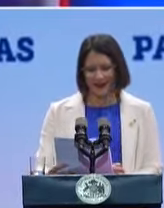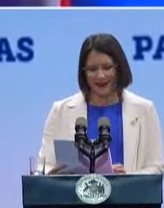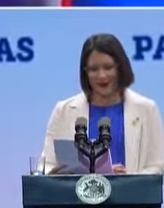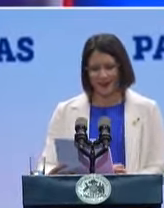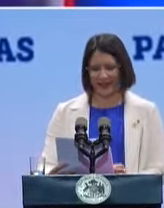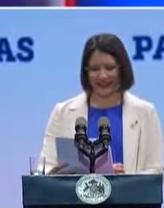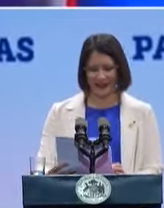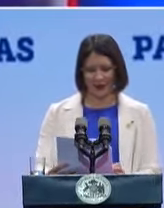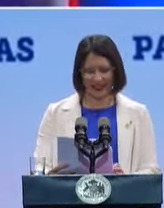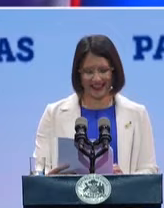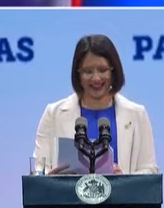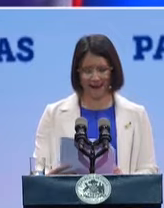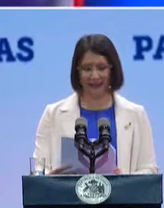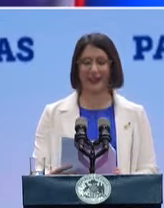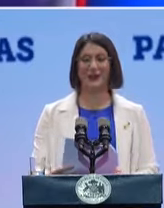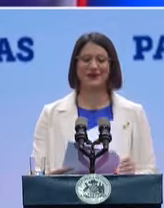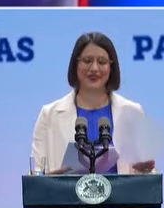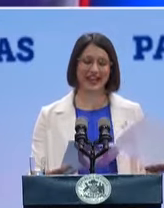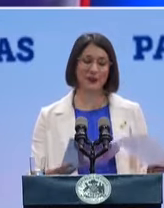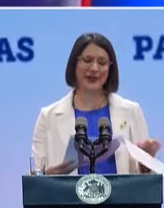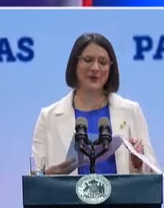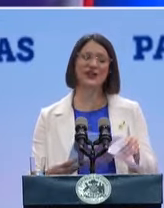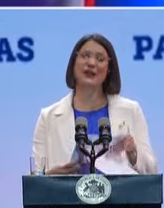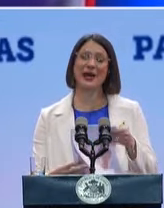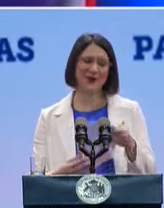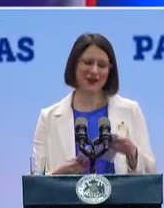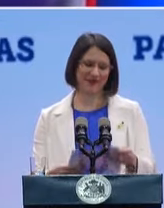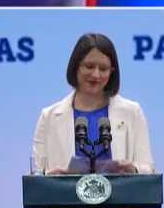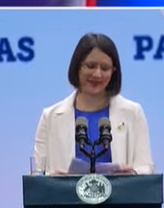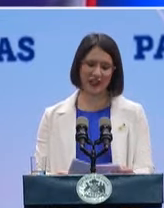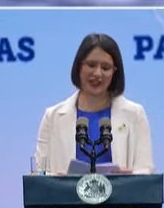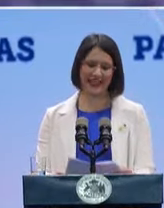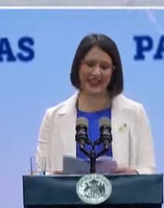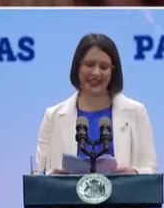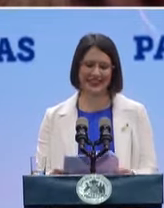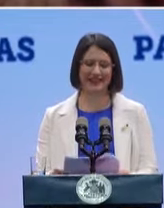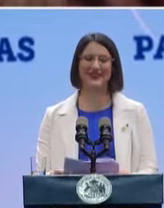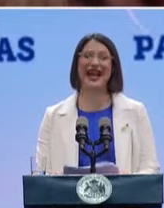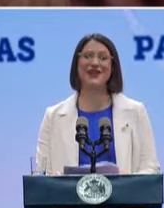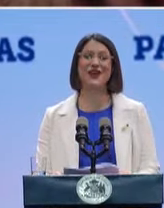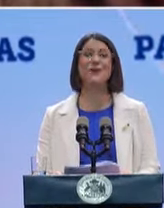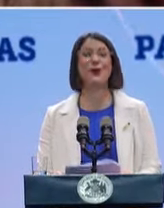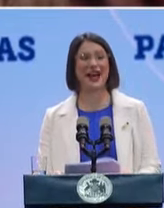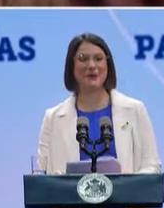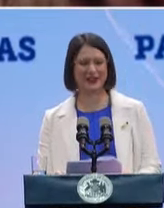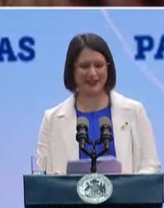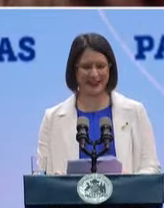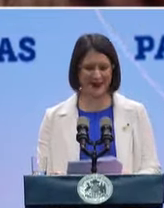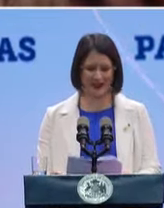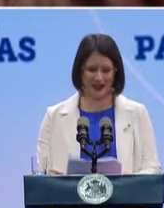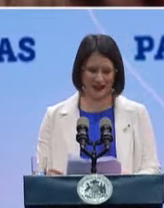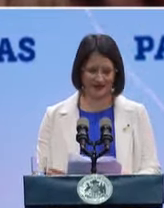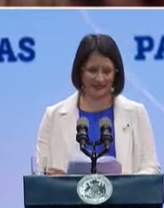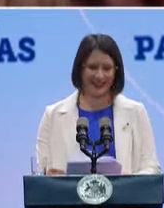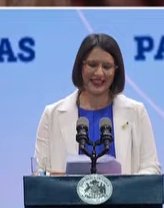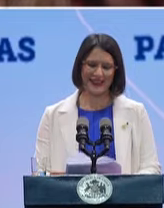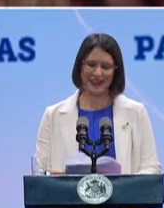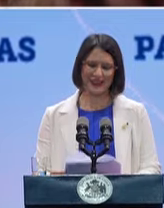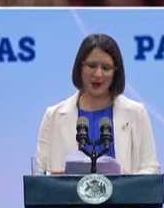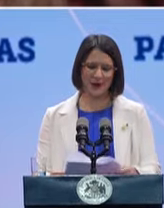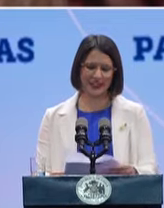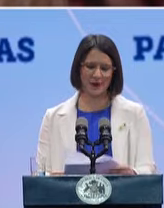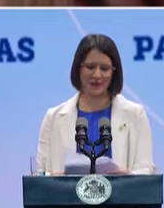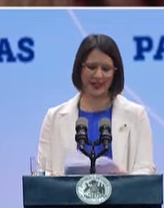Florida. El expresidente Donald Trump habría sufrido un intento de asesinato. Los agentes del servicio secreto abrieron fuego contra